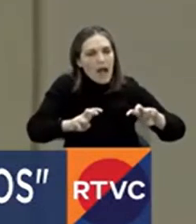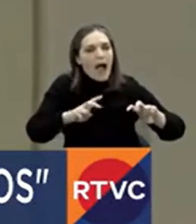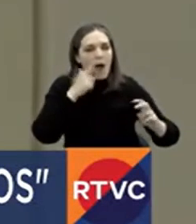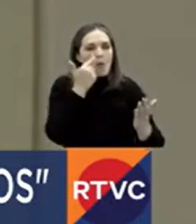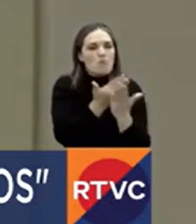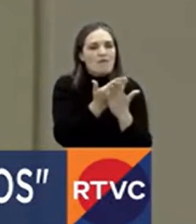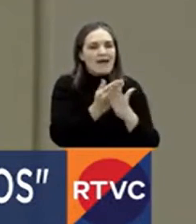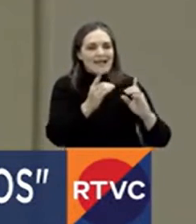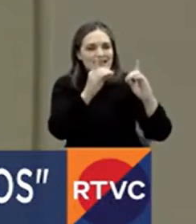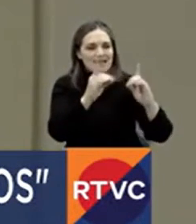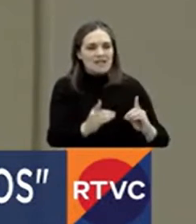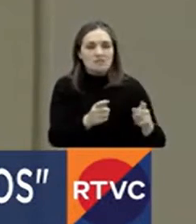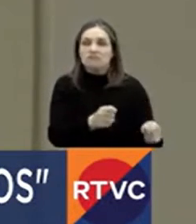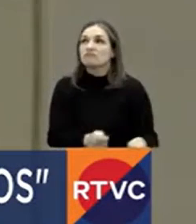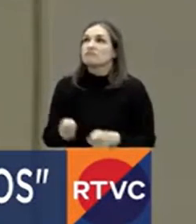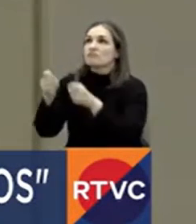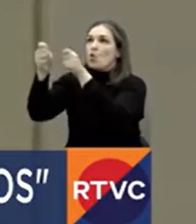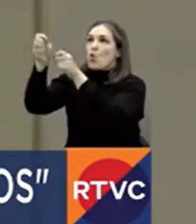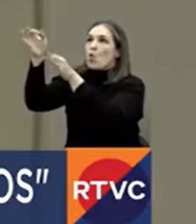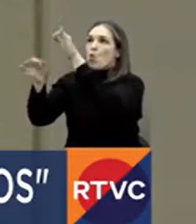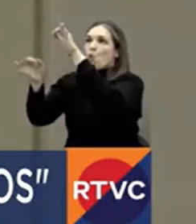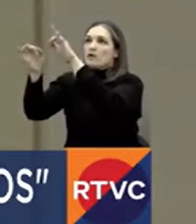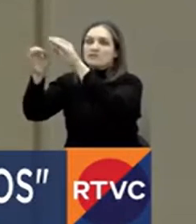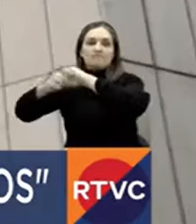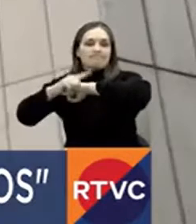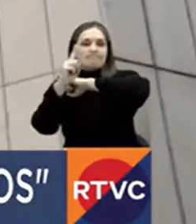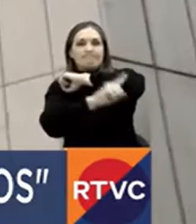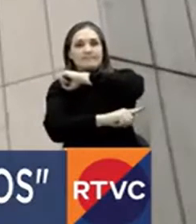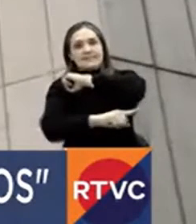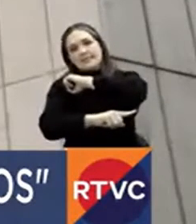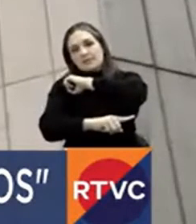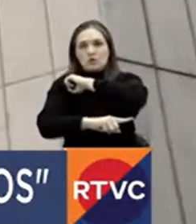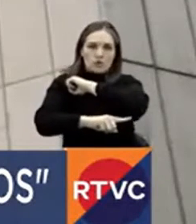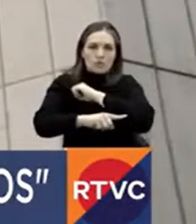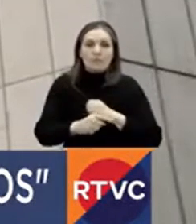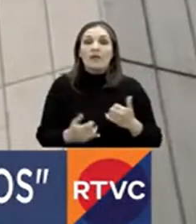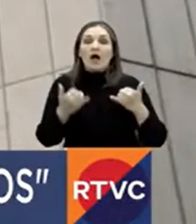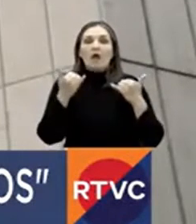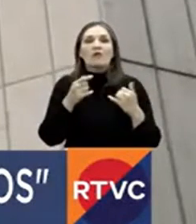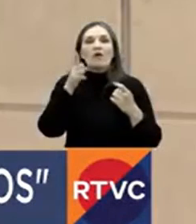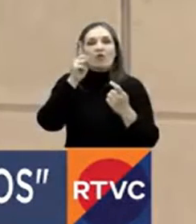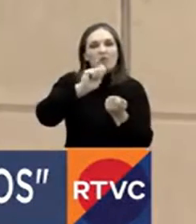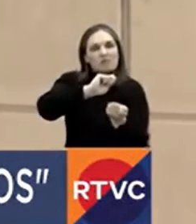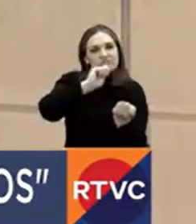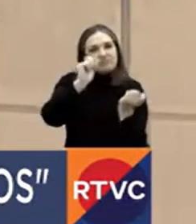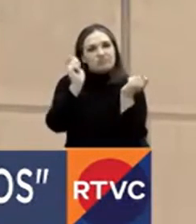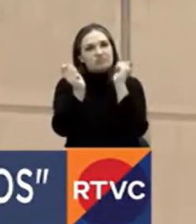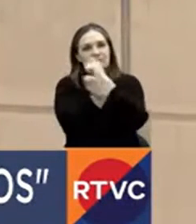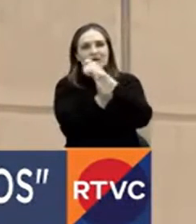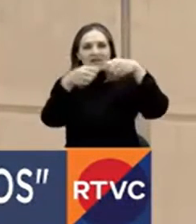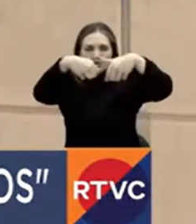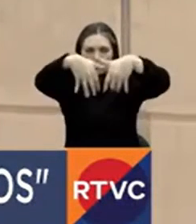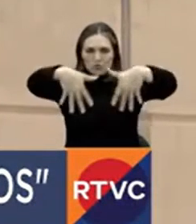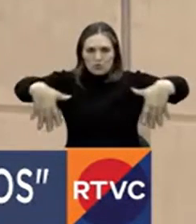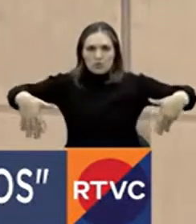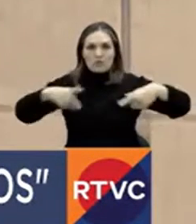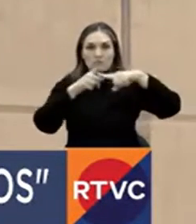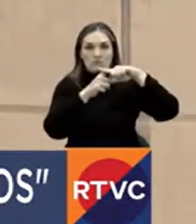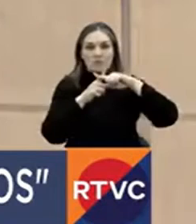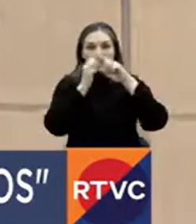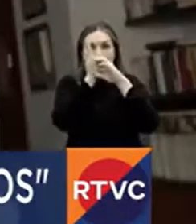Nación. El pronunciamiento hace parte del estudio del Alto Tribunal a una reestructuración de la Procuraduría. Su